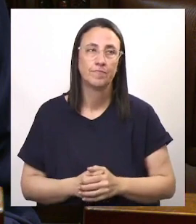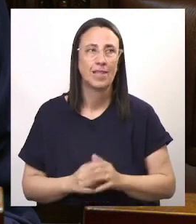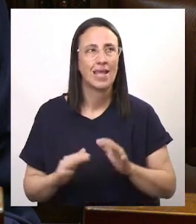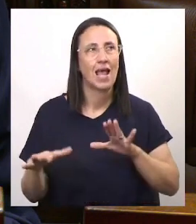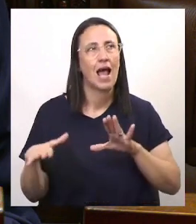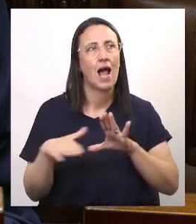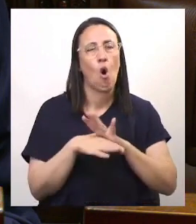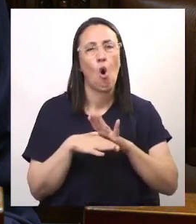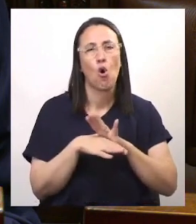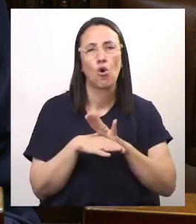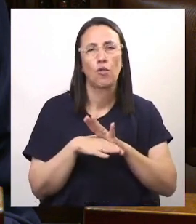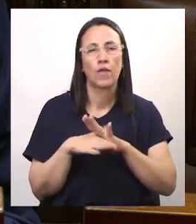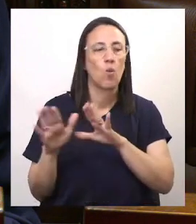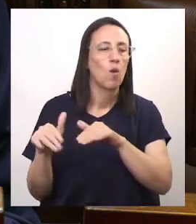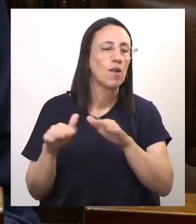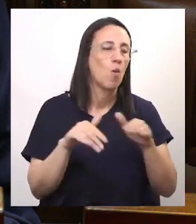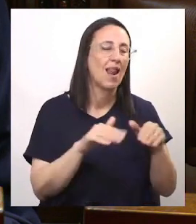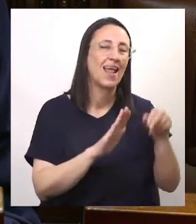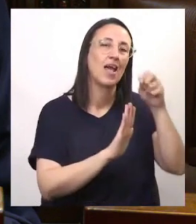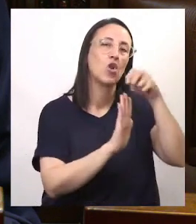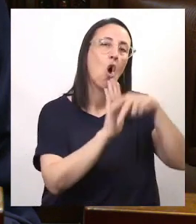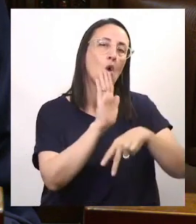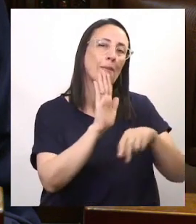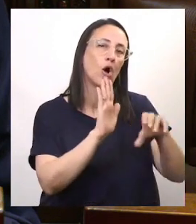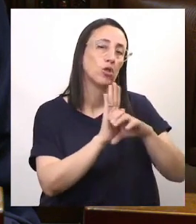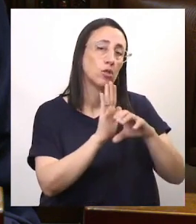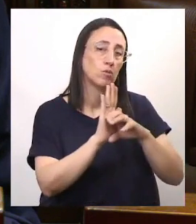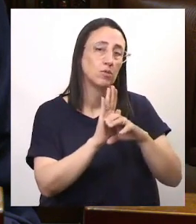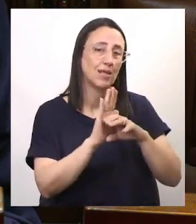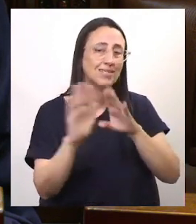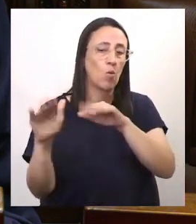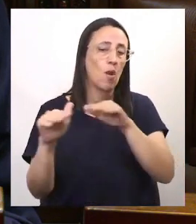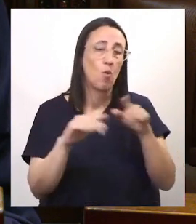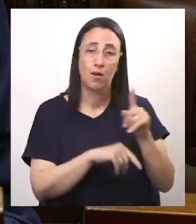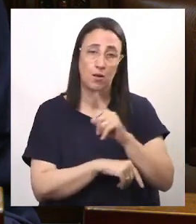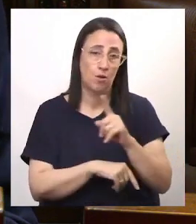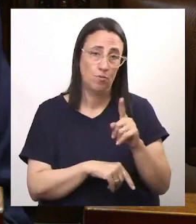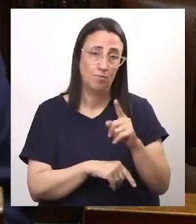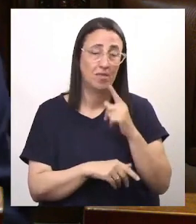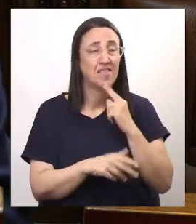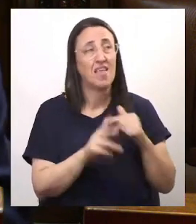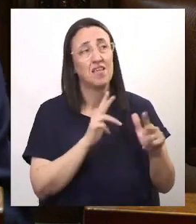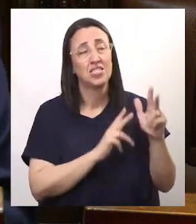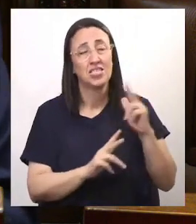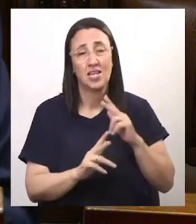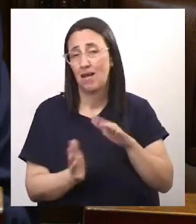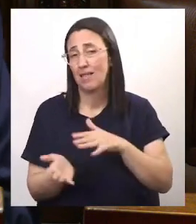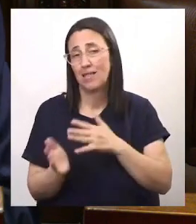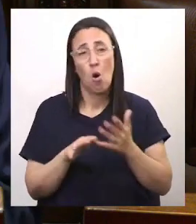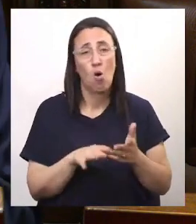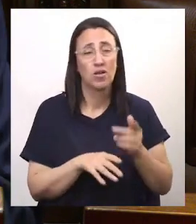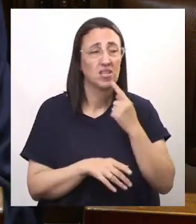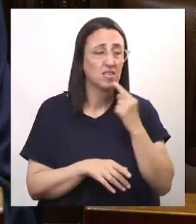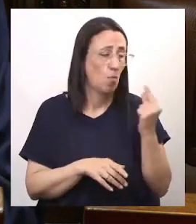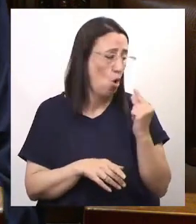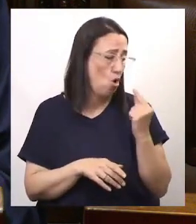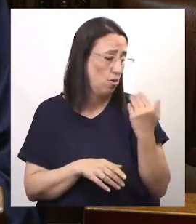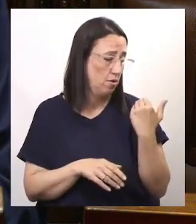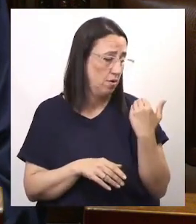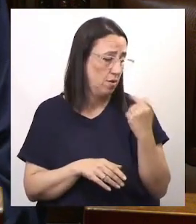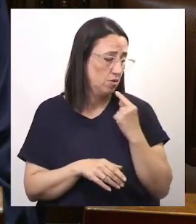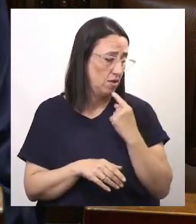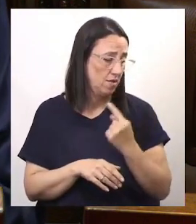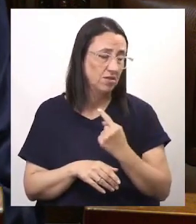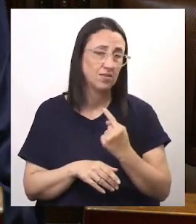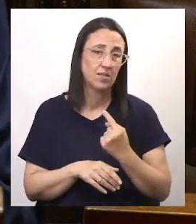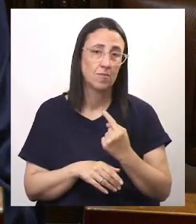acorde a las normas constitucionales vigentes. Se decía, y se dijo hasta hace poco tiempo en la voz